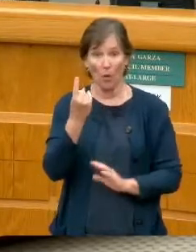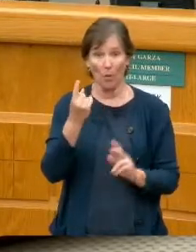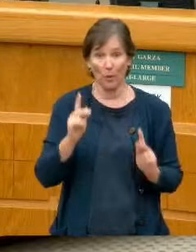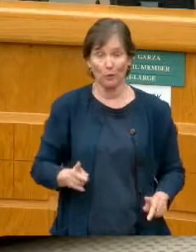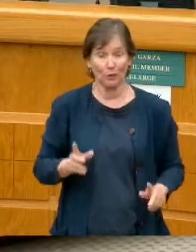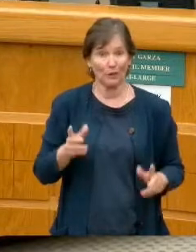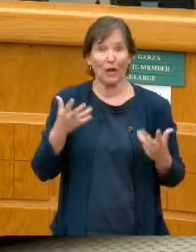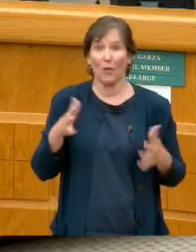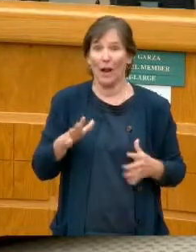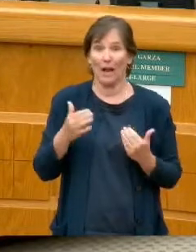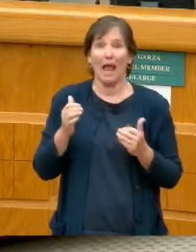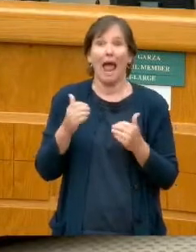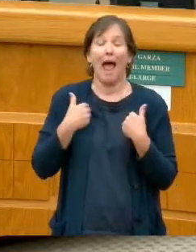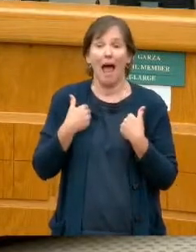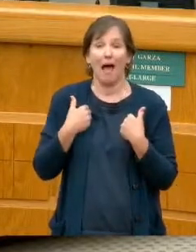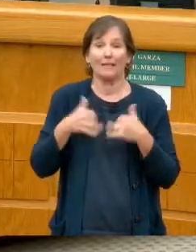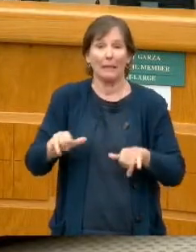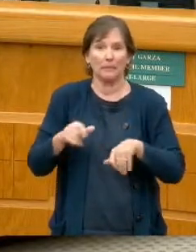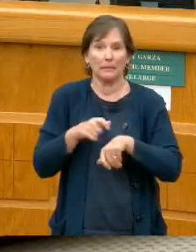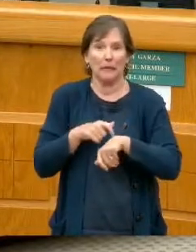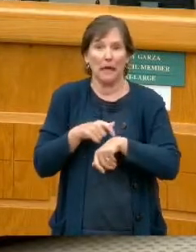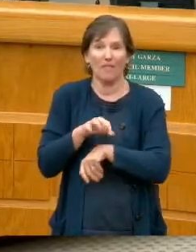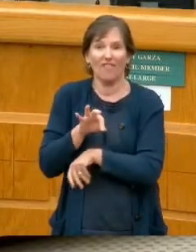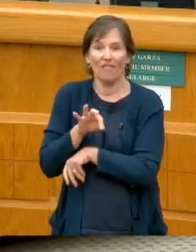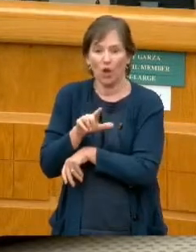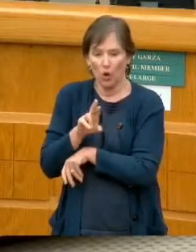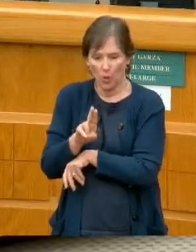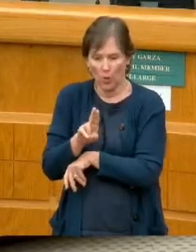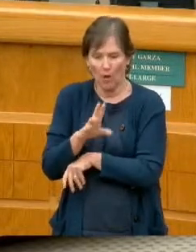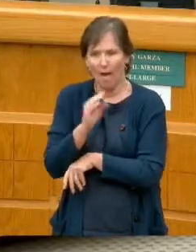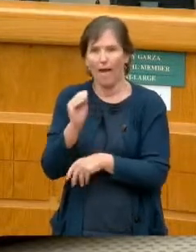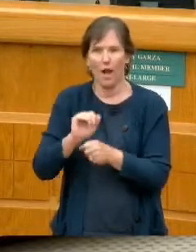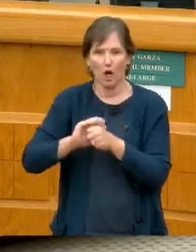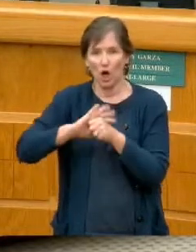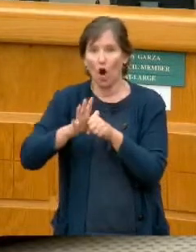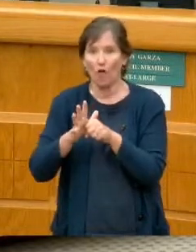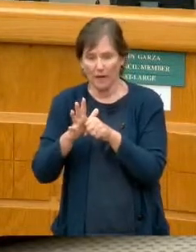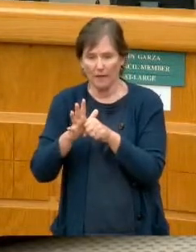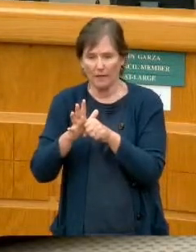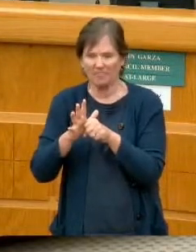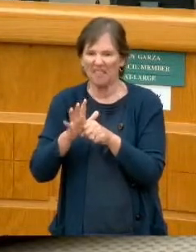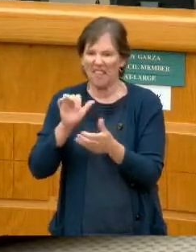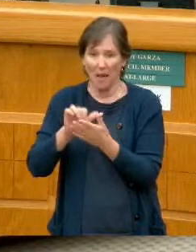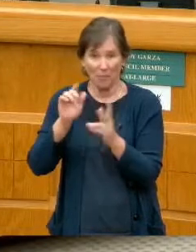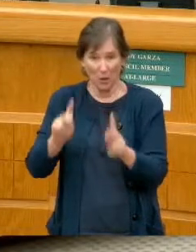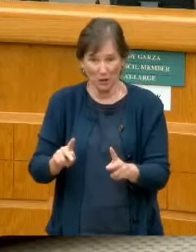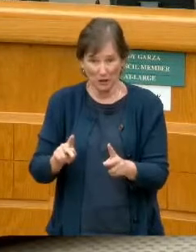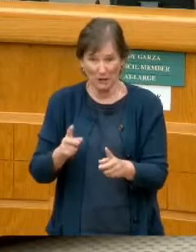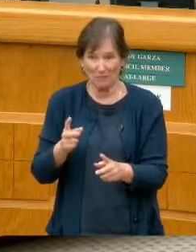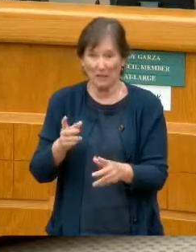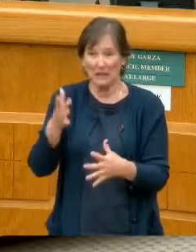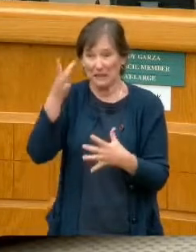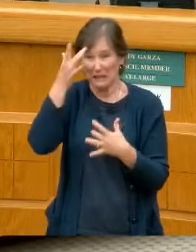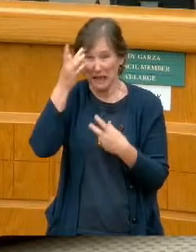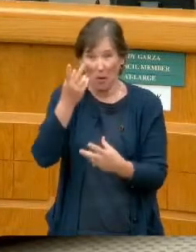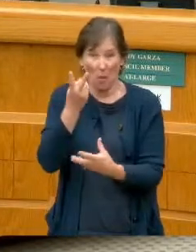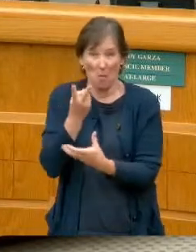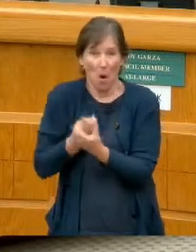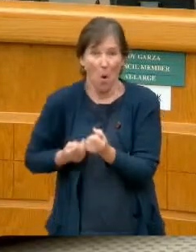must all do our part to minimize these infections. Stay home during flu season if at all